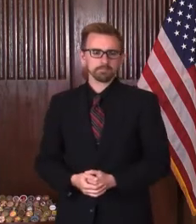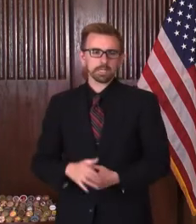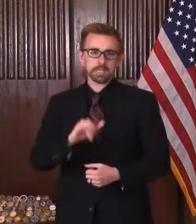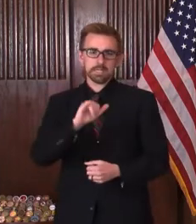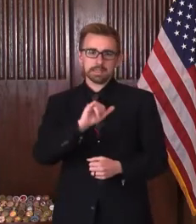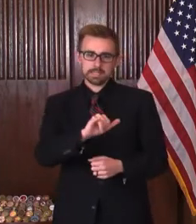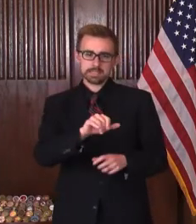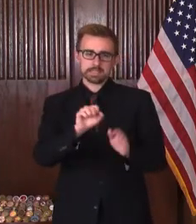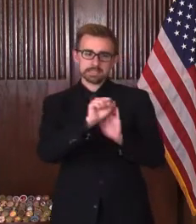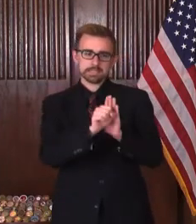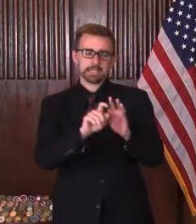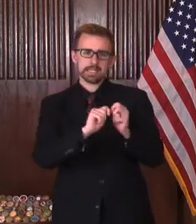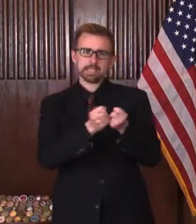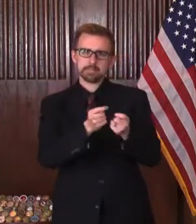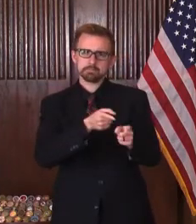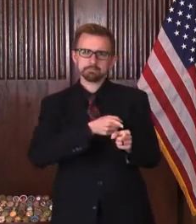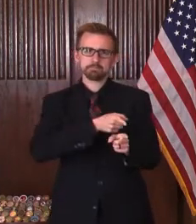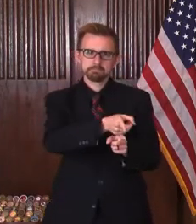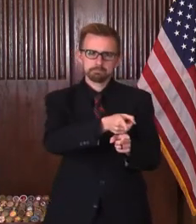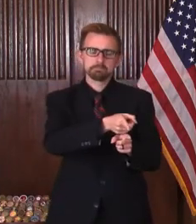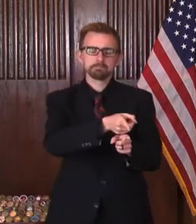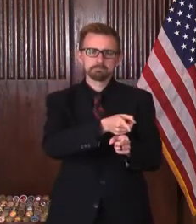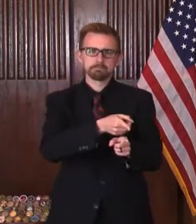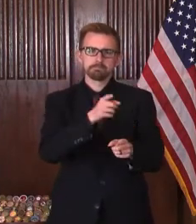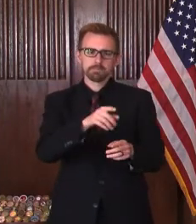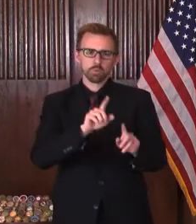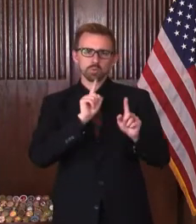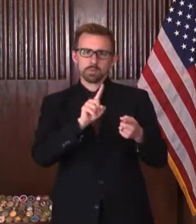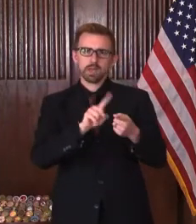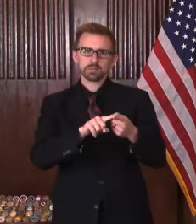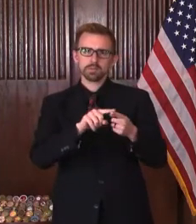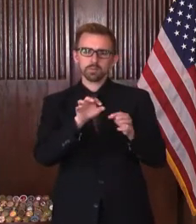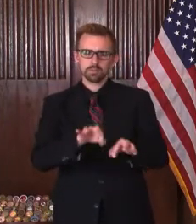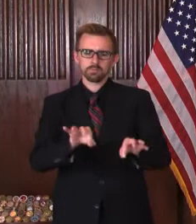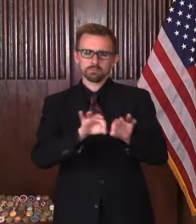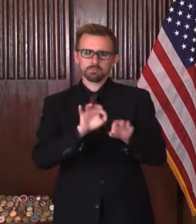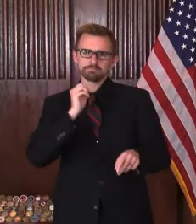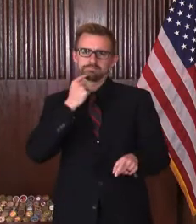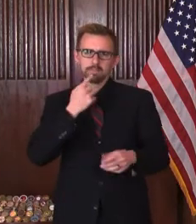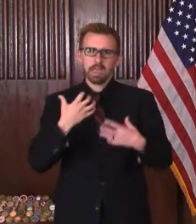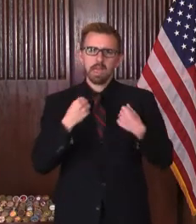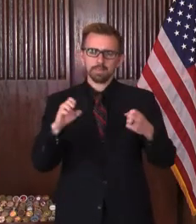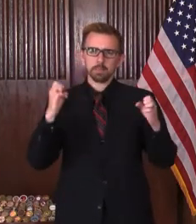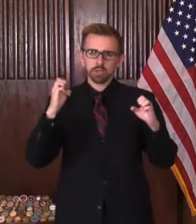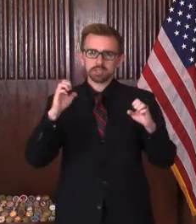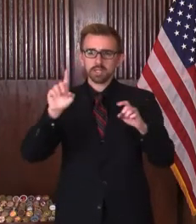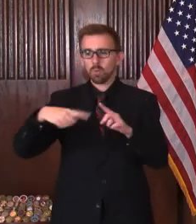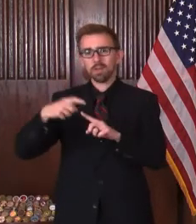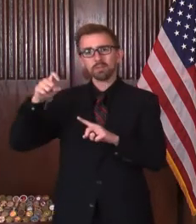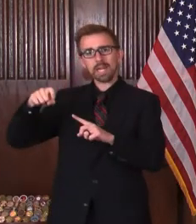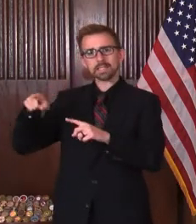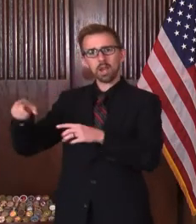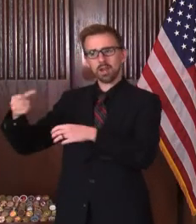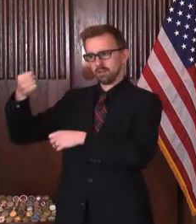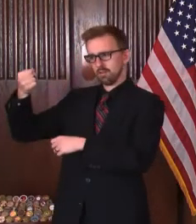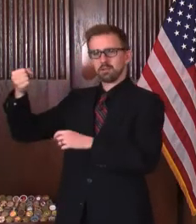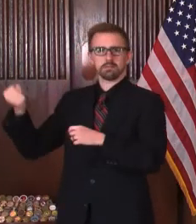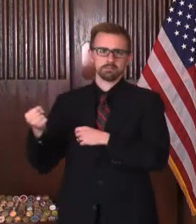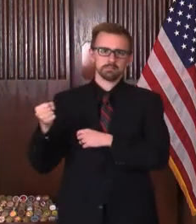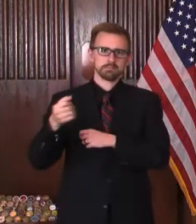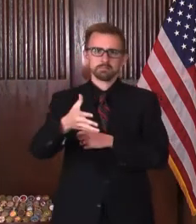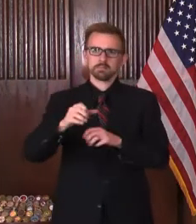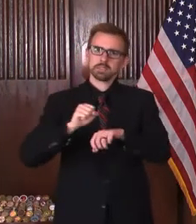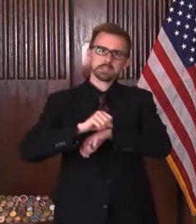tomar los protocolos en serio, la distancia social. Háblenos un poco de qué puede esperar la gente una